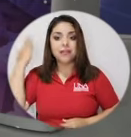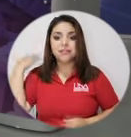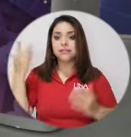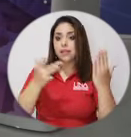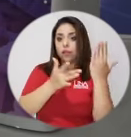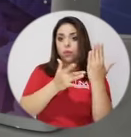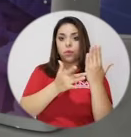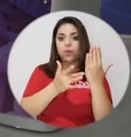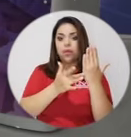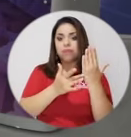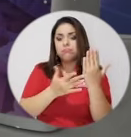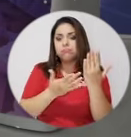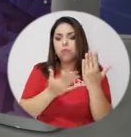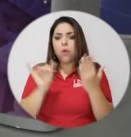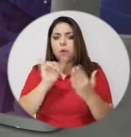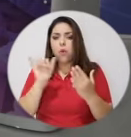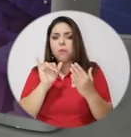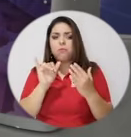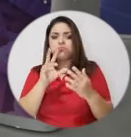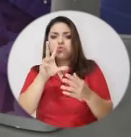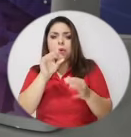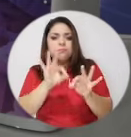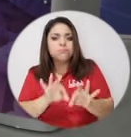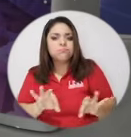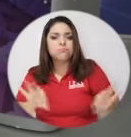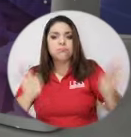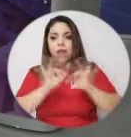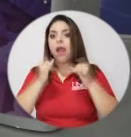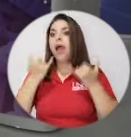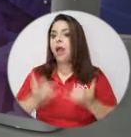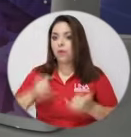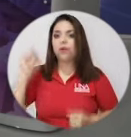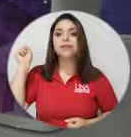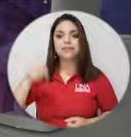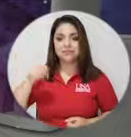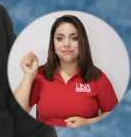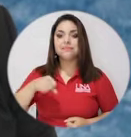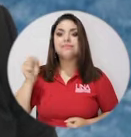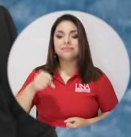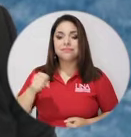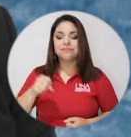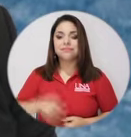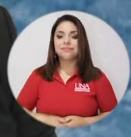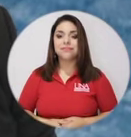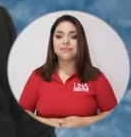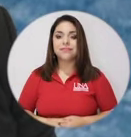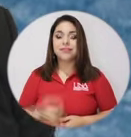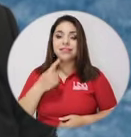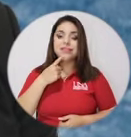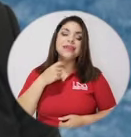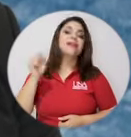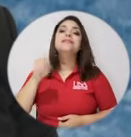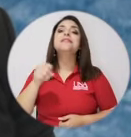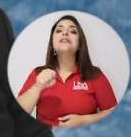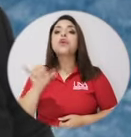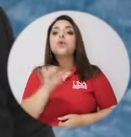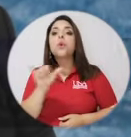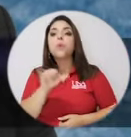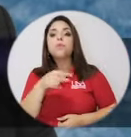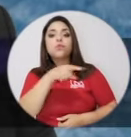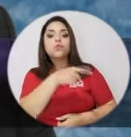discusión. Ahora sí. Yo pienso que, aunque como usted muy bien señala, ya existían algunos informes y